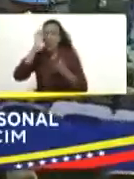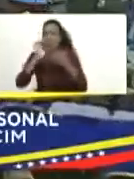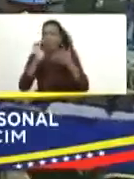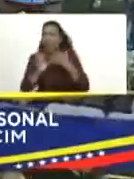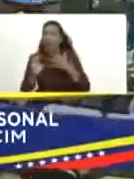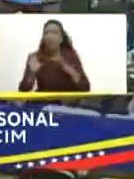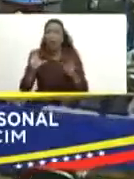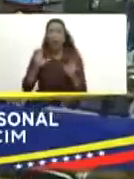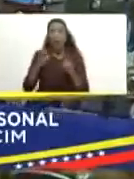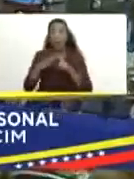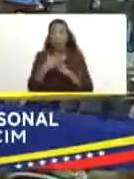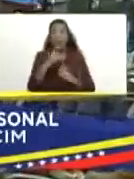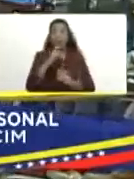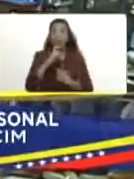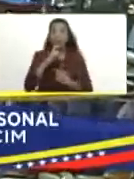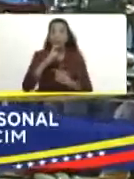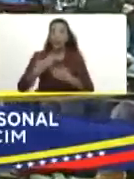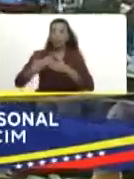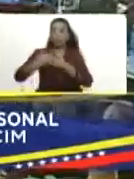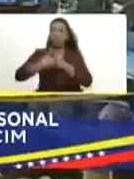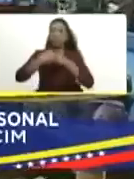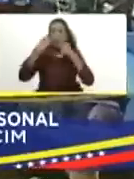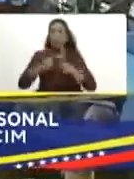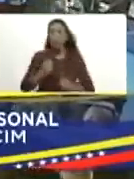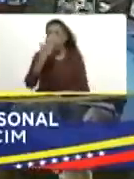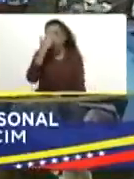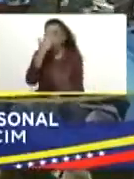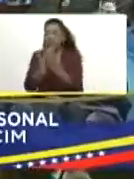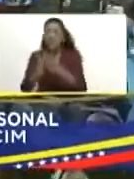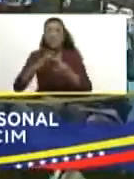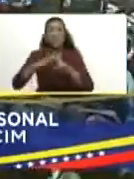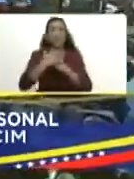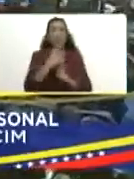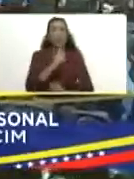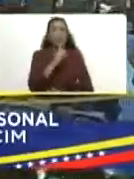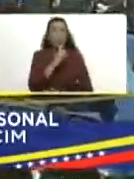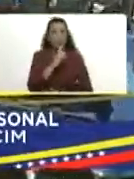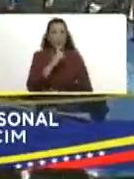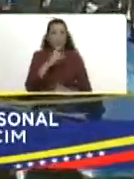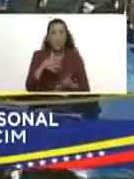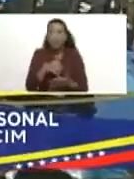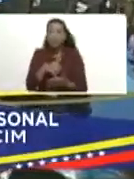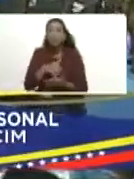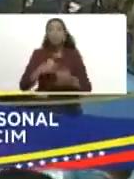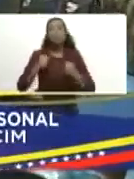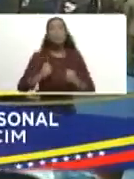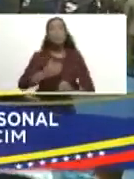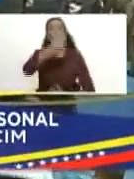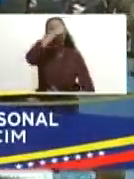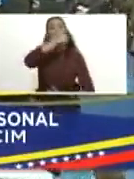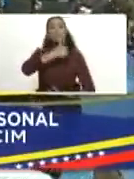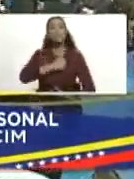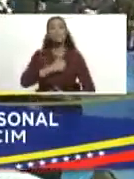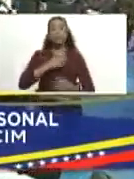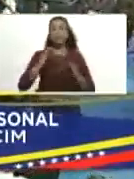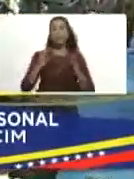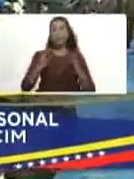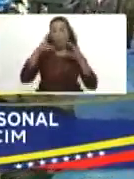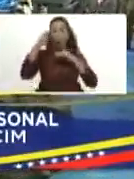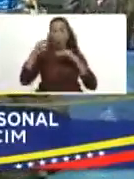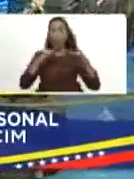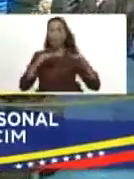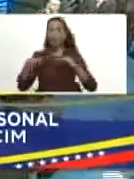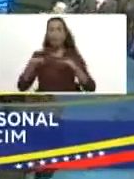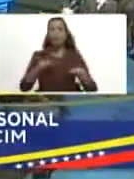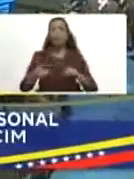Hemos pasado momentos de exigencia y frente a cualquier circunstancia, nervios de acero, calma y cordura y máxima